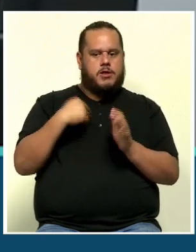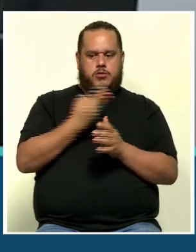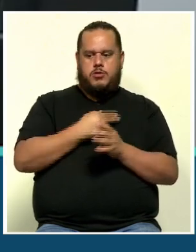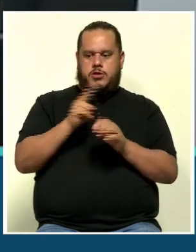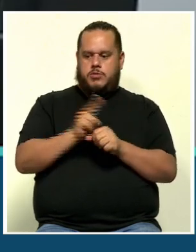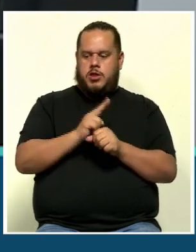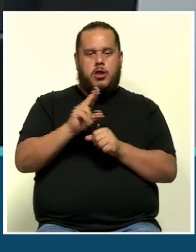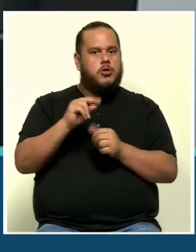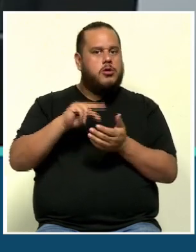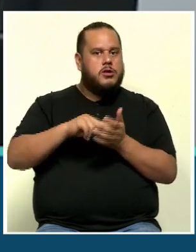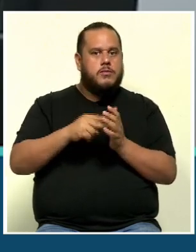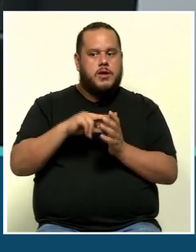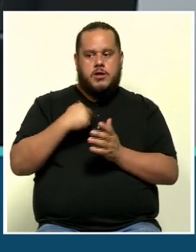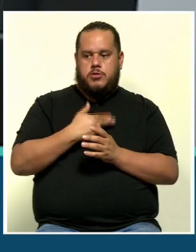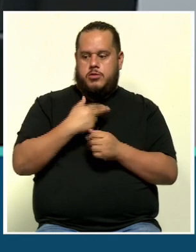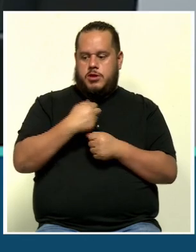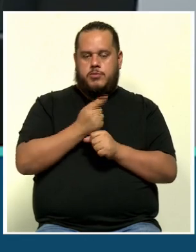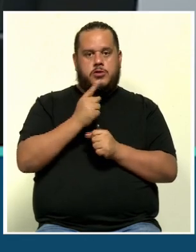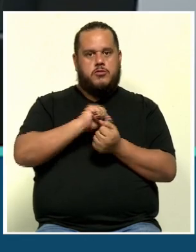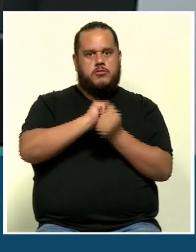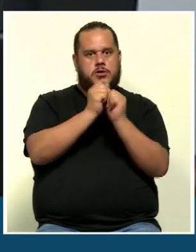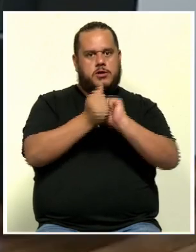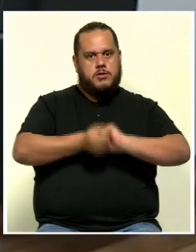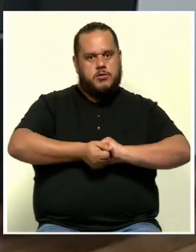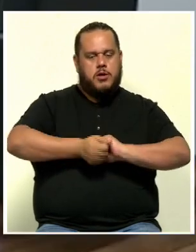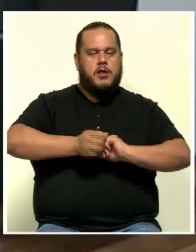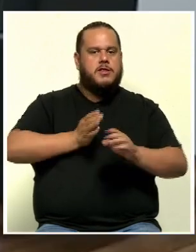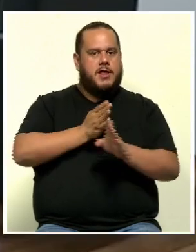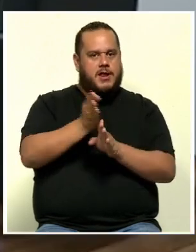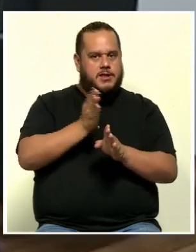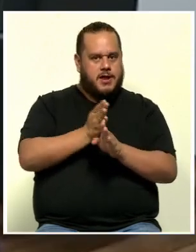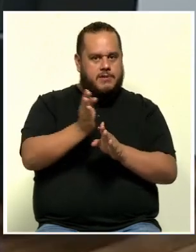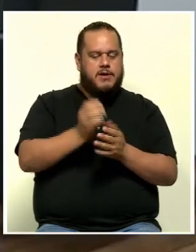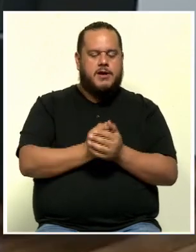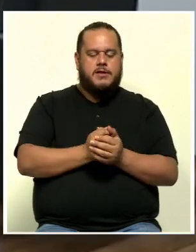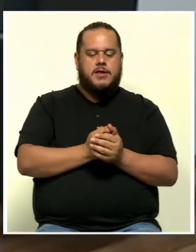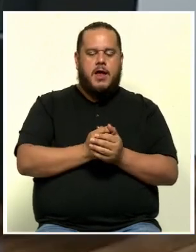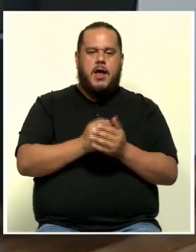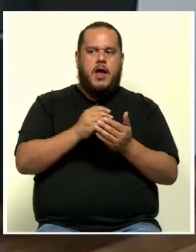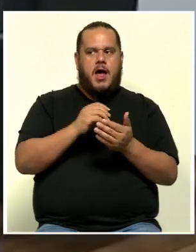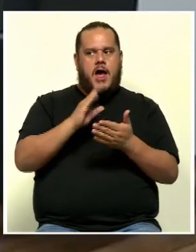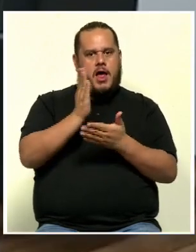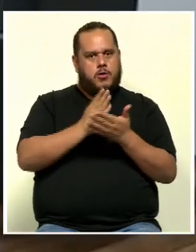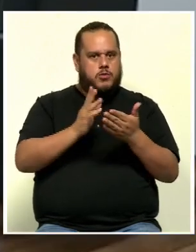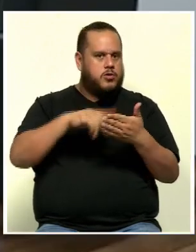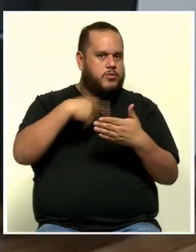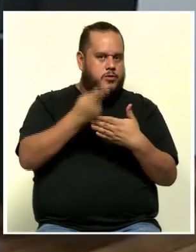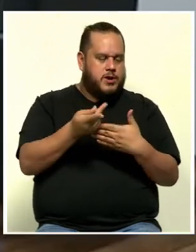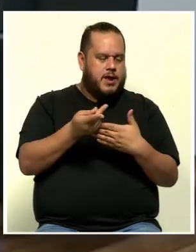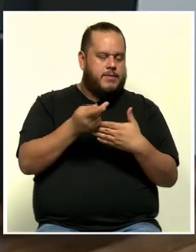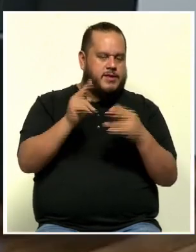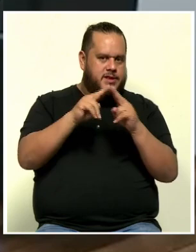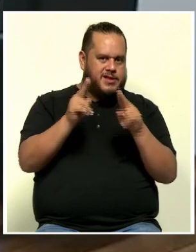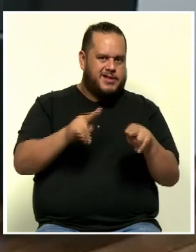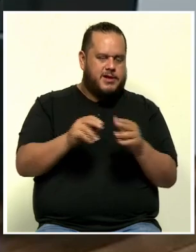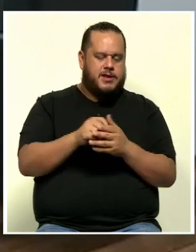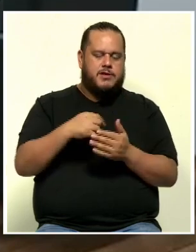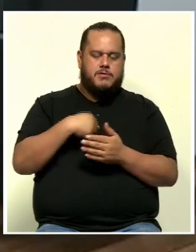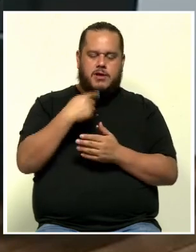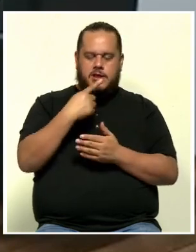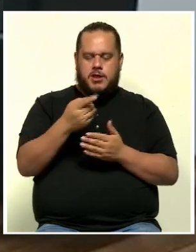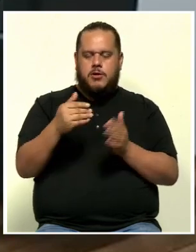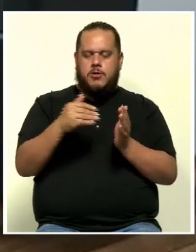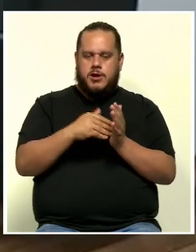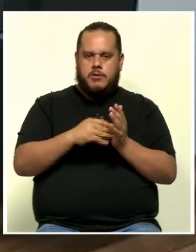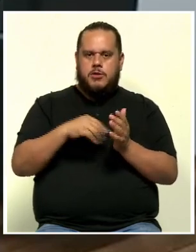que nosotros hayamos hecho una transformación de las carreras a programas online, ¿verdad? Reitero lo que le dije